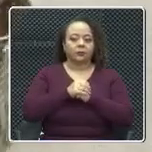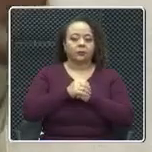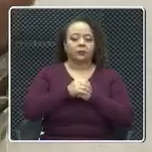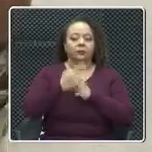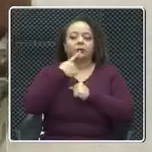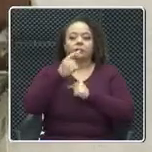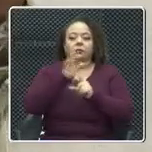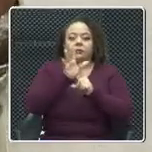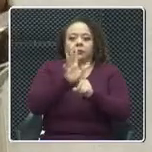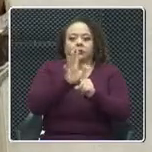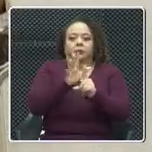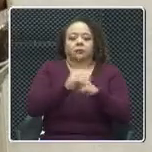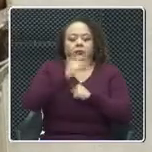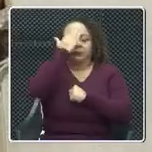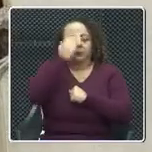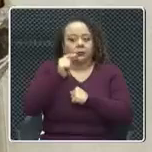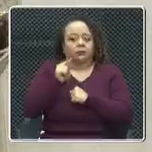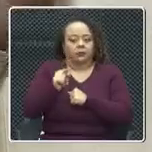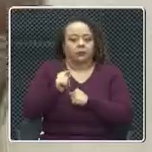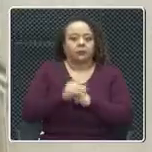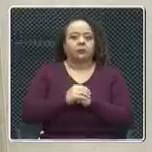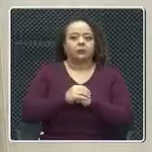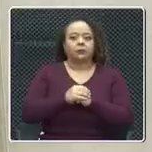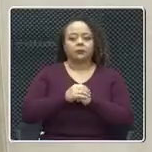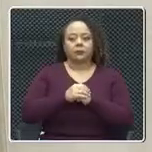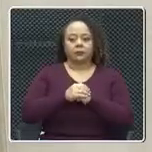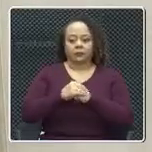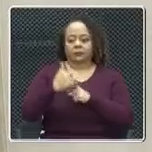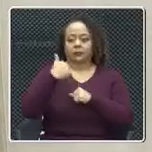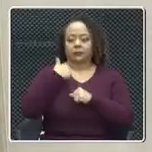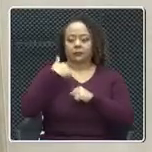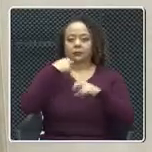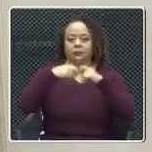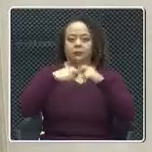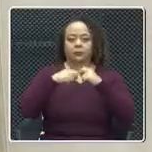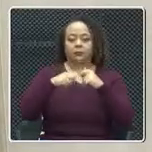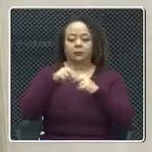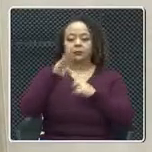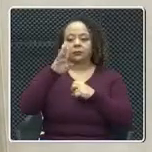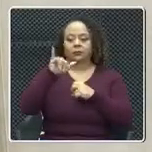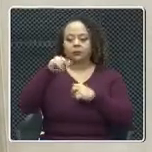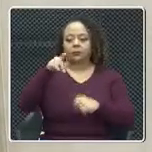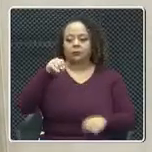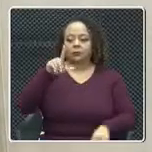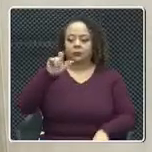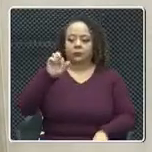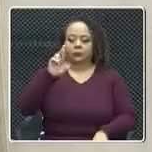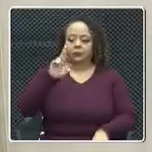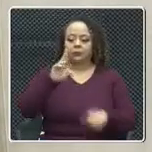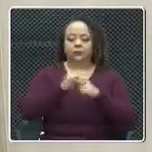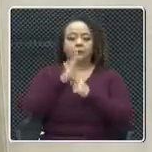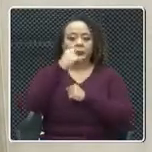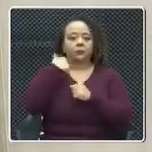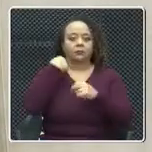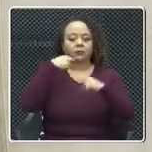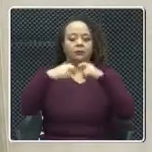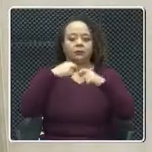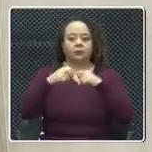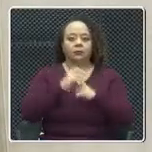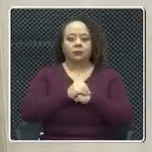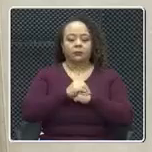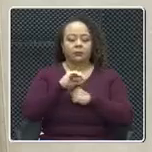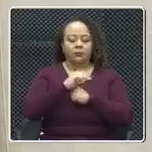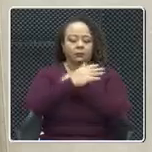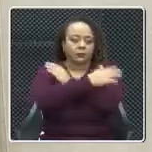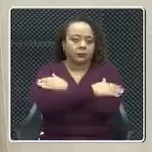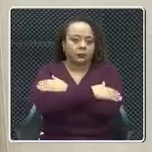que lo acosan porque es que él tiene un trastorno bipolar, ¿verdad? Uh-huh. O tiene un trastorno de la conducta de